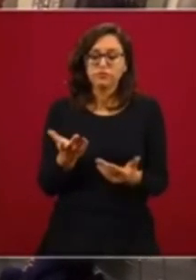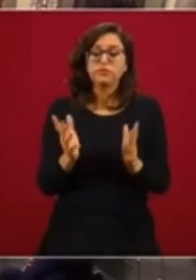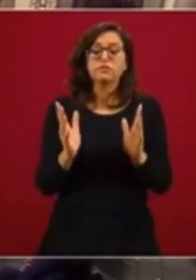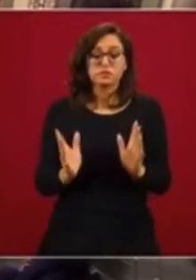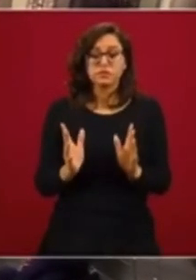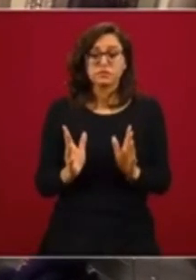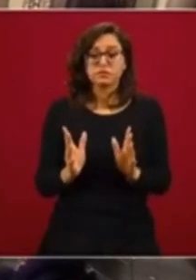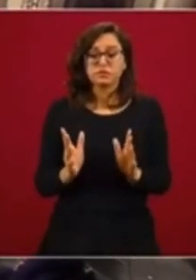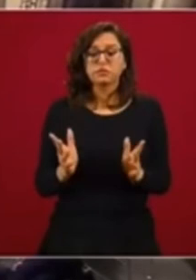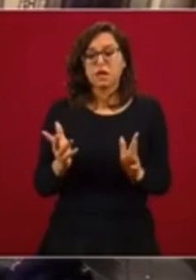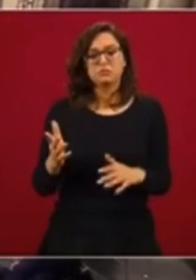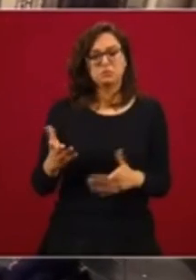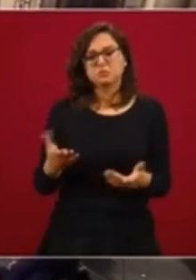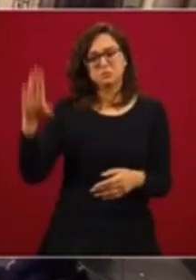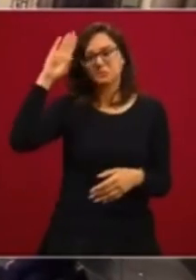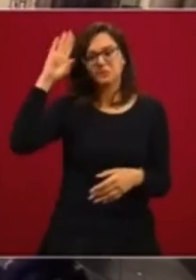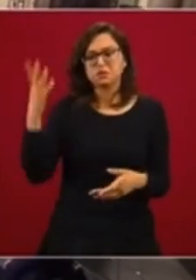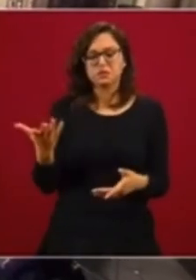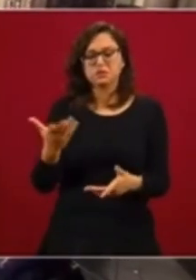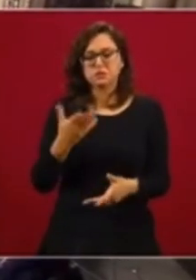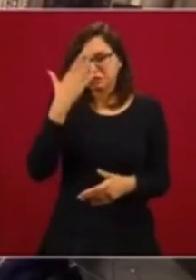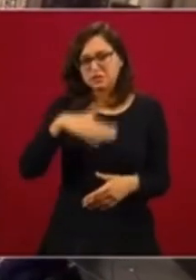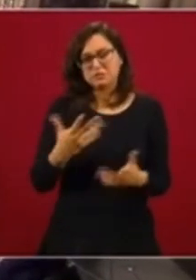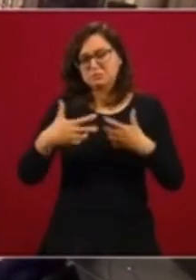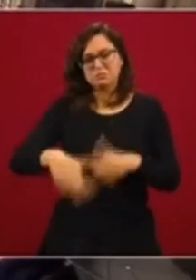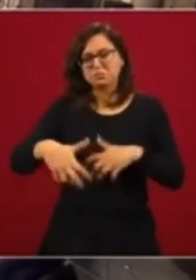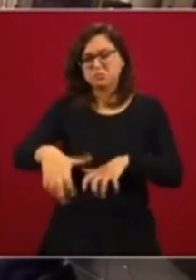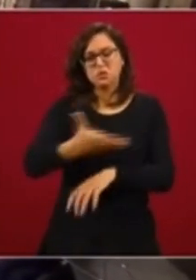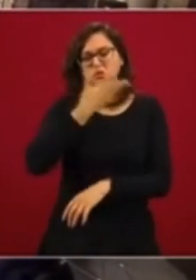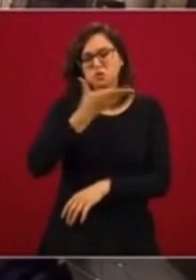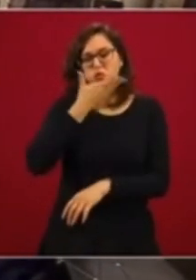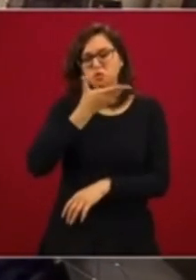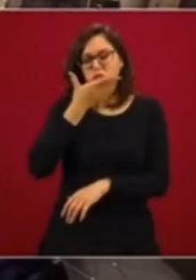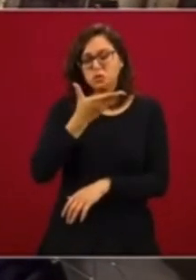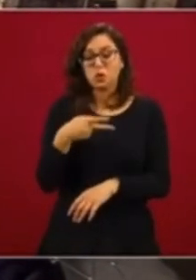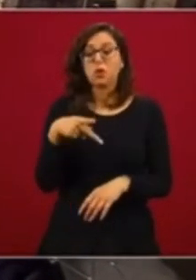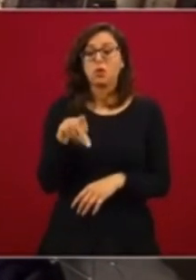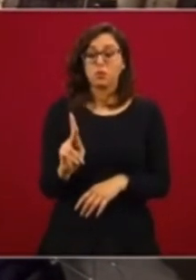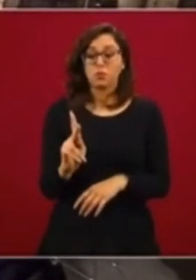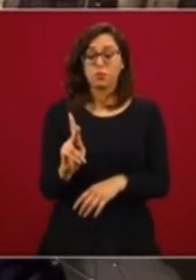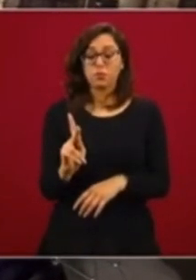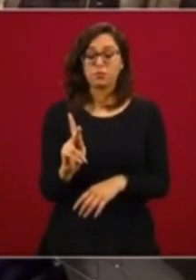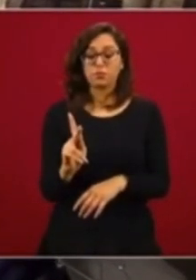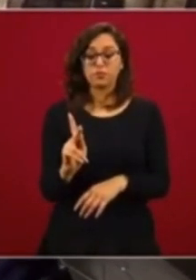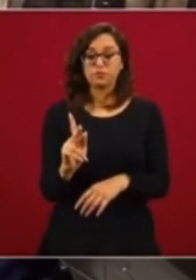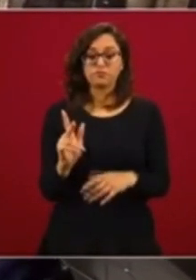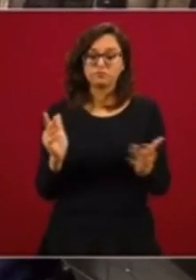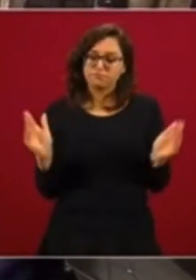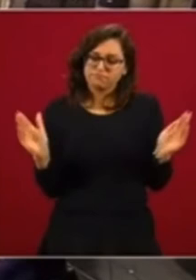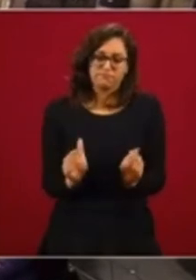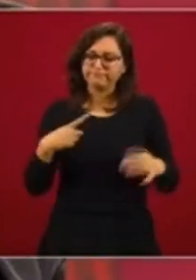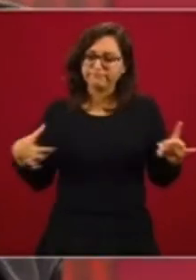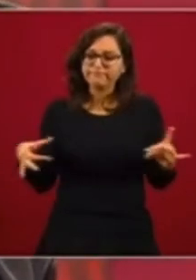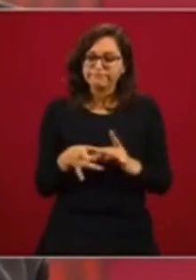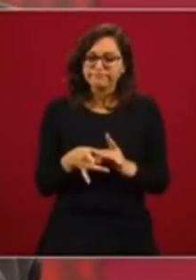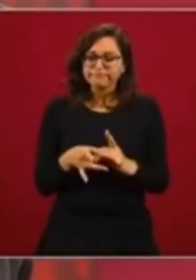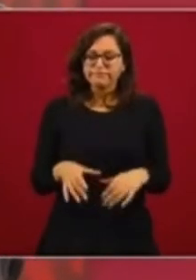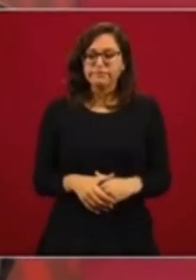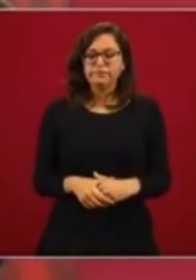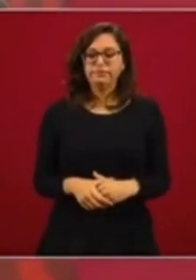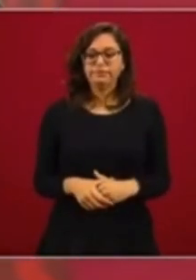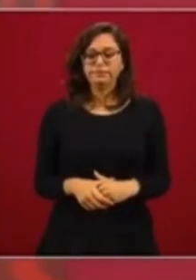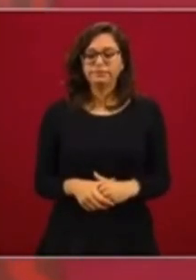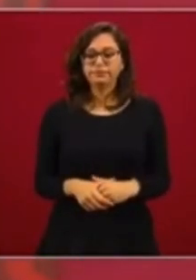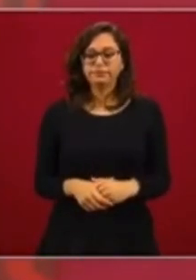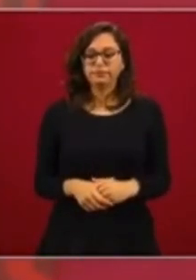y hacen el saludo. Es una especie de desfile, pero muy acorde con las circunstancias, ¿no?